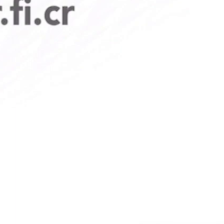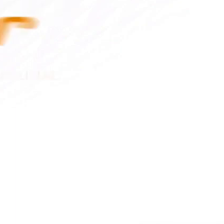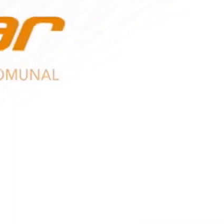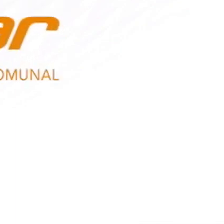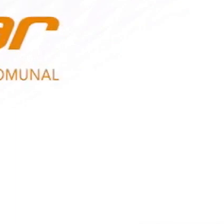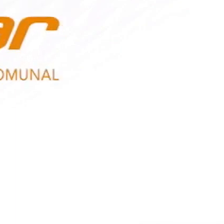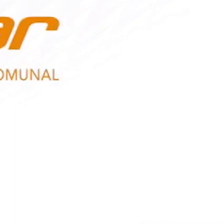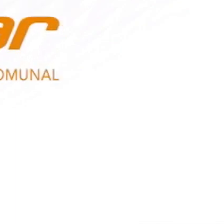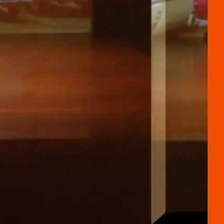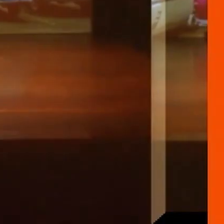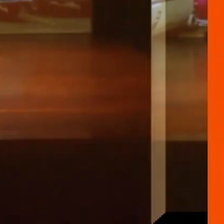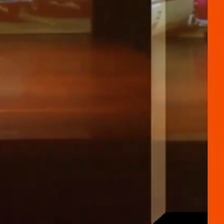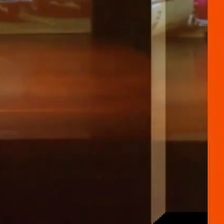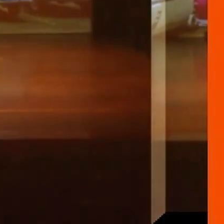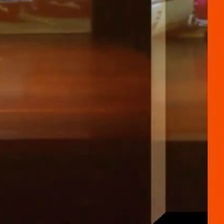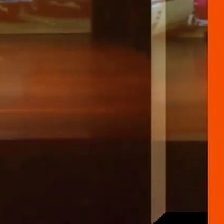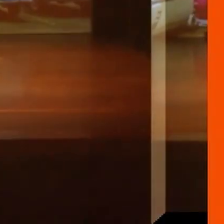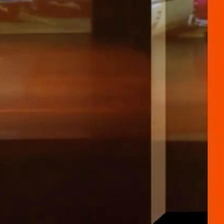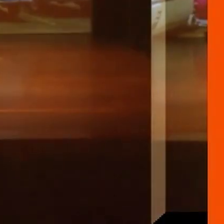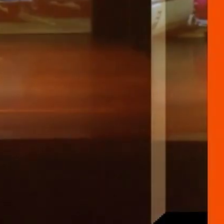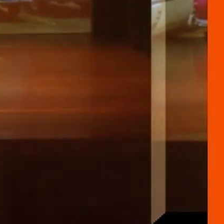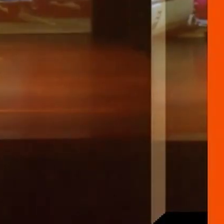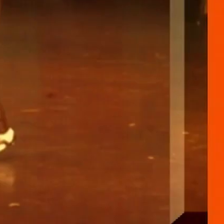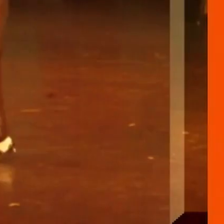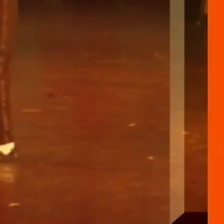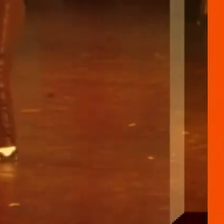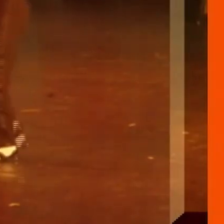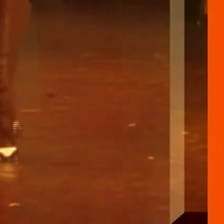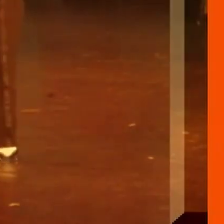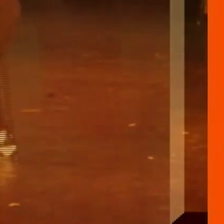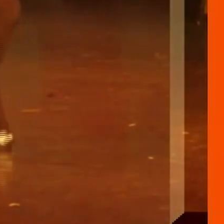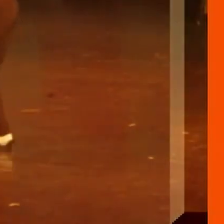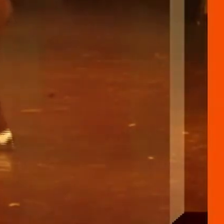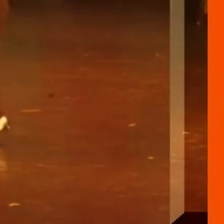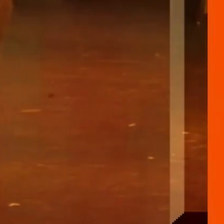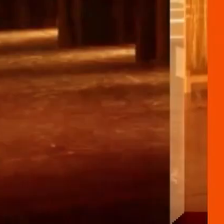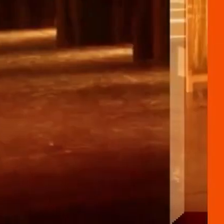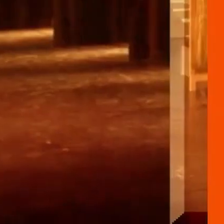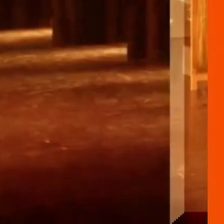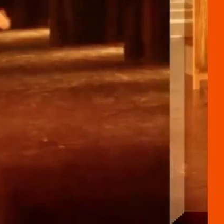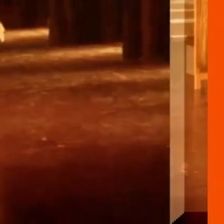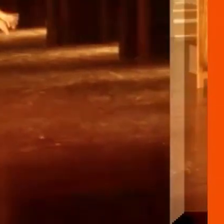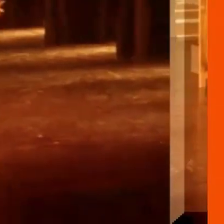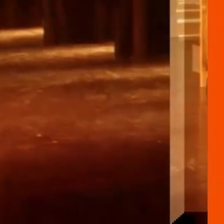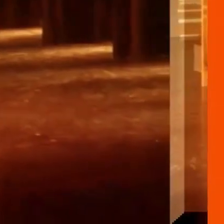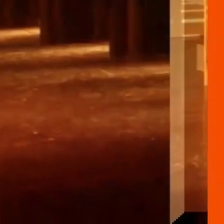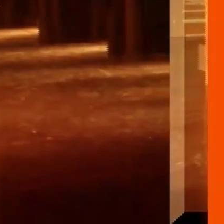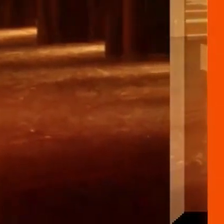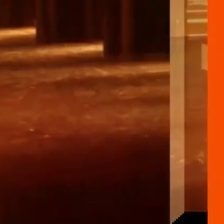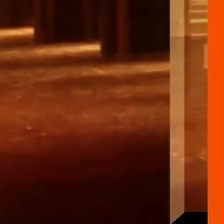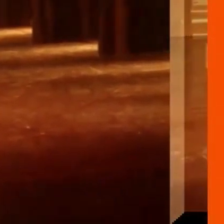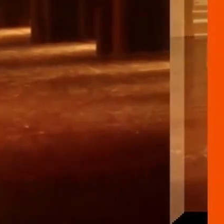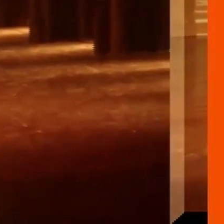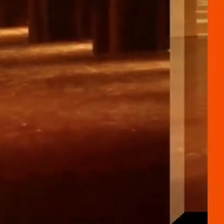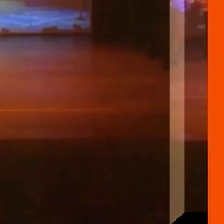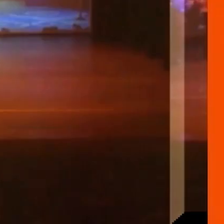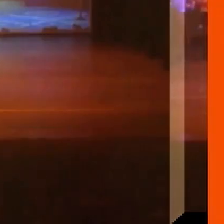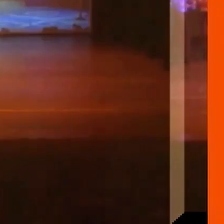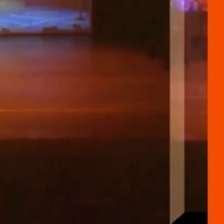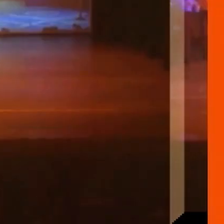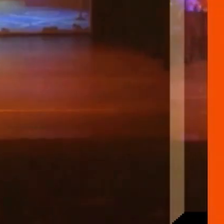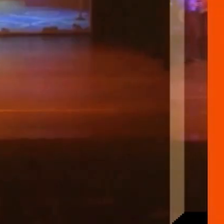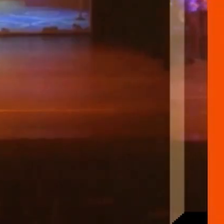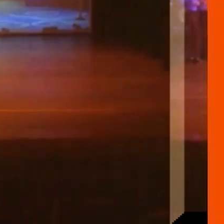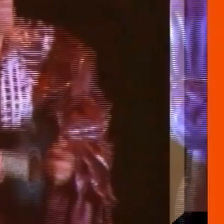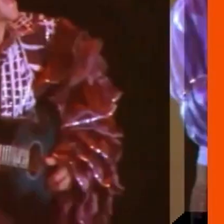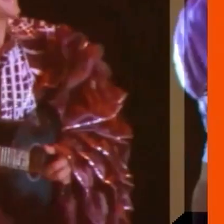Consúltelo aquí, Banco Popular. La Escuela de Baile, la cuna del swing, nos brinda un espectáculo donde